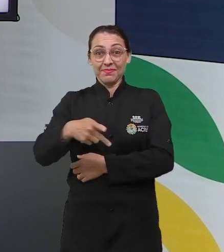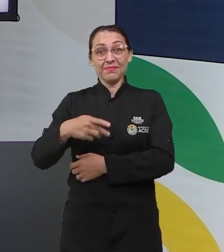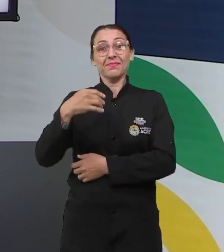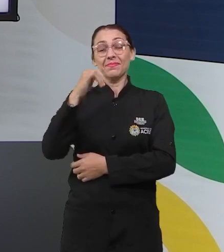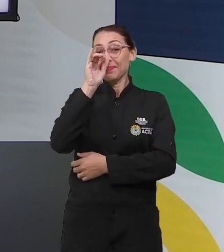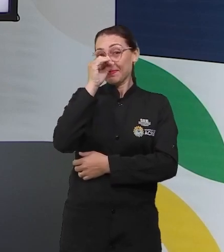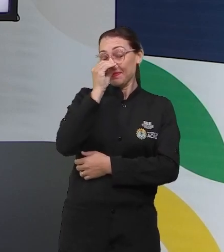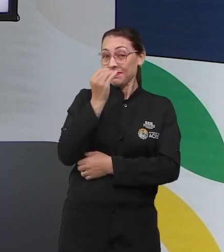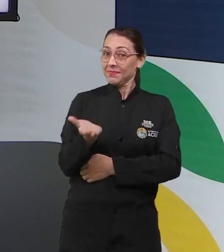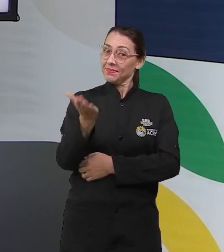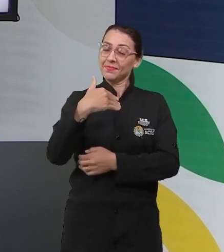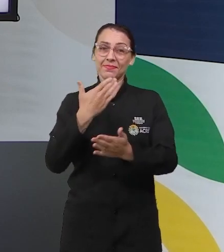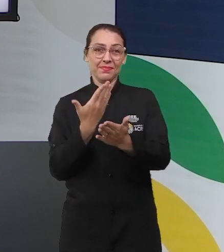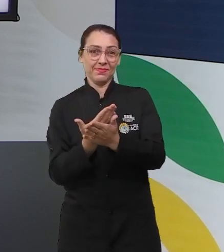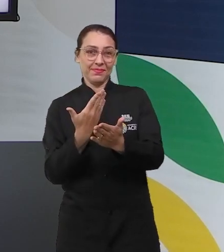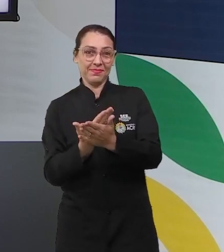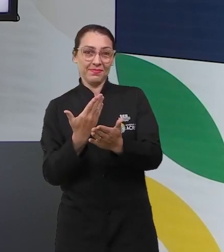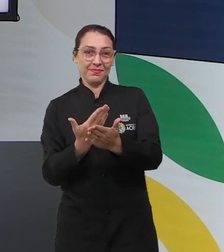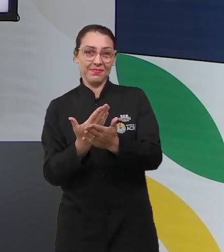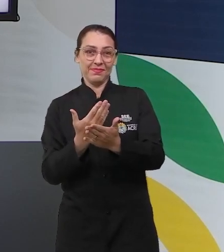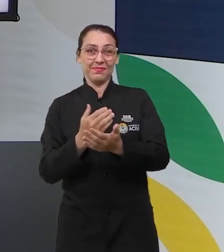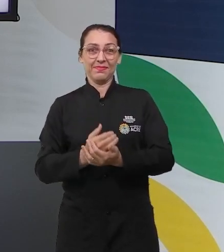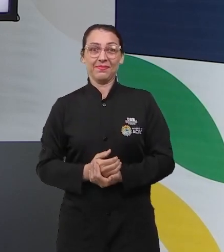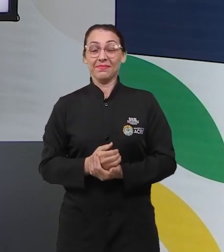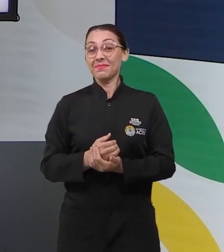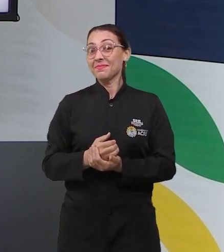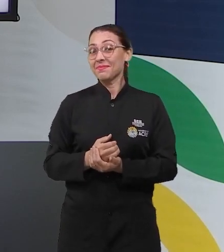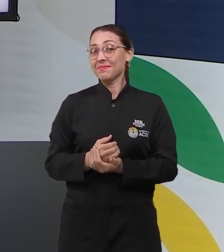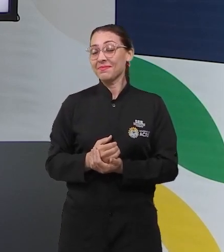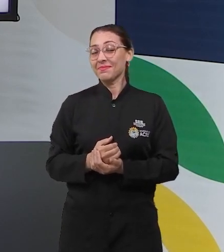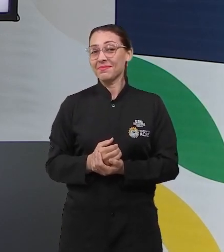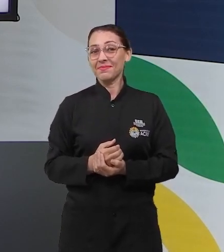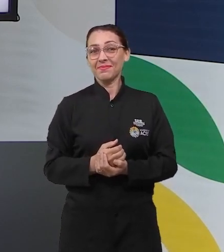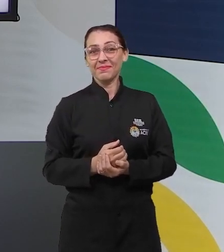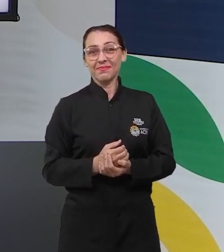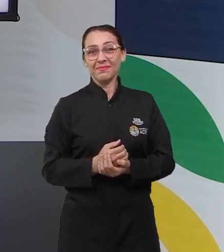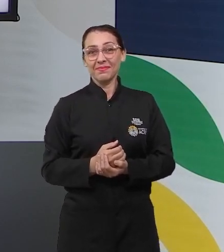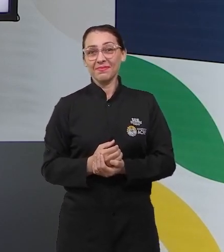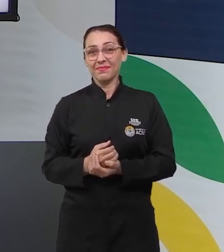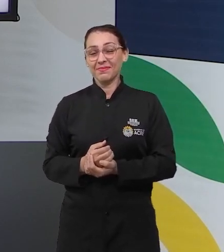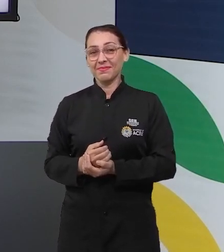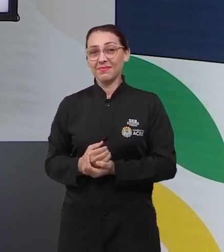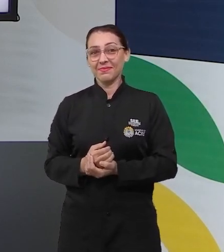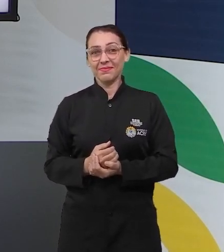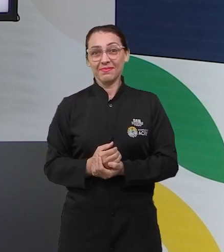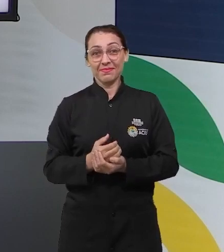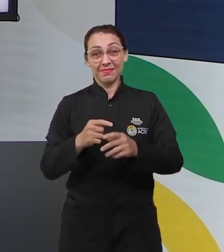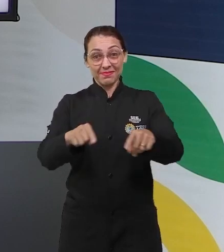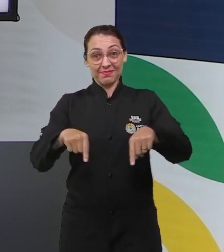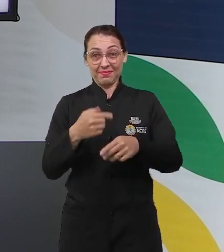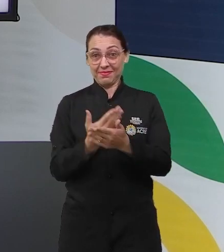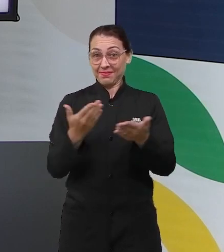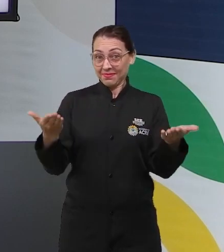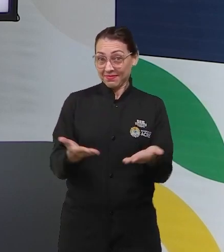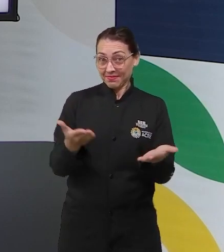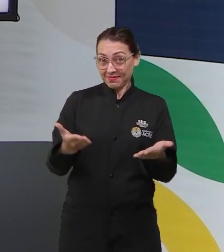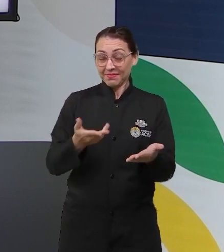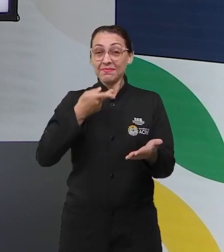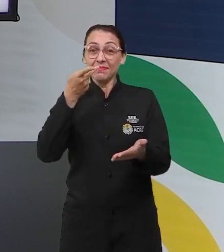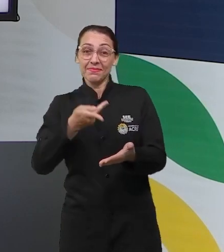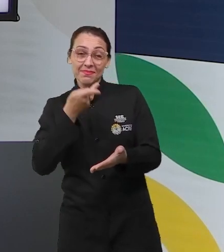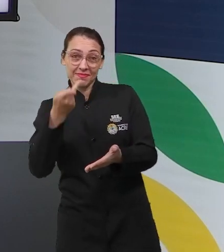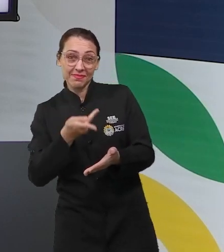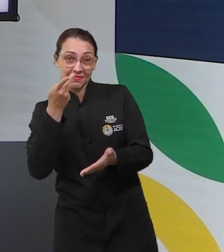Daniel. Vamos a estudiar. ¿Qué tal? Entonces, en la clase de hoy, nosotros vamos a